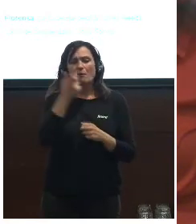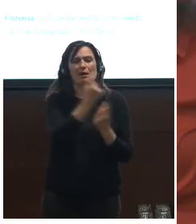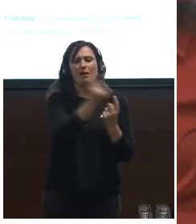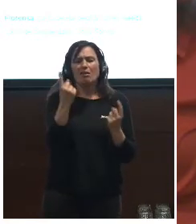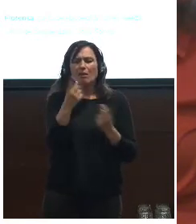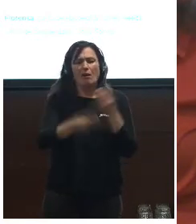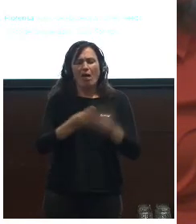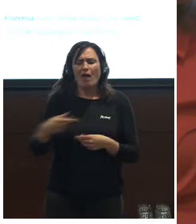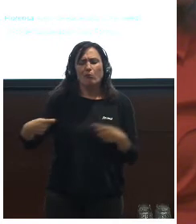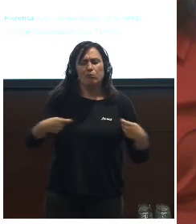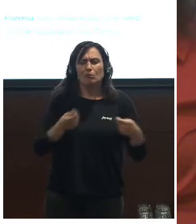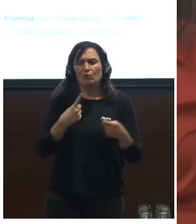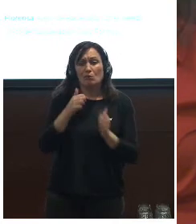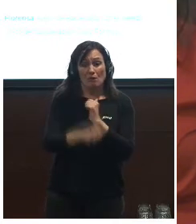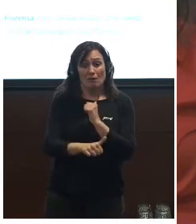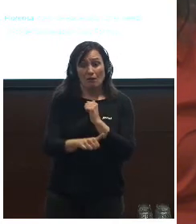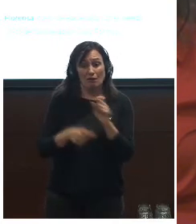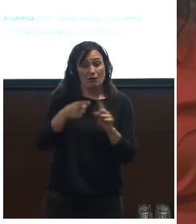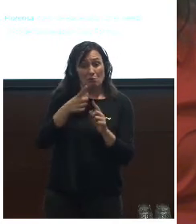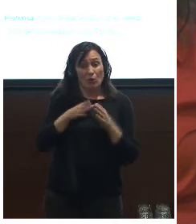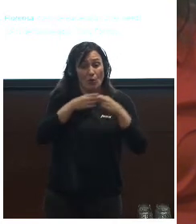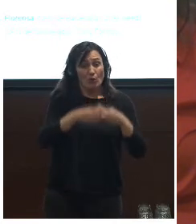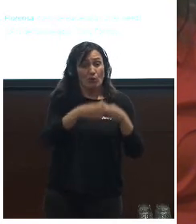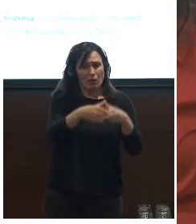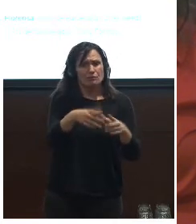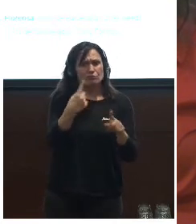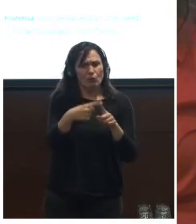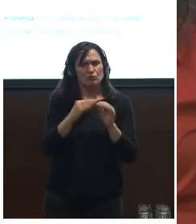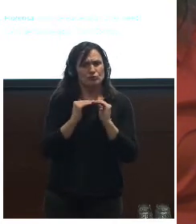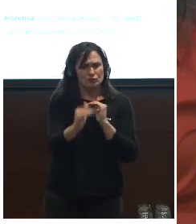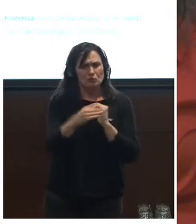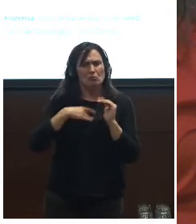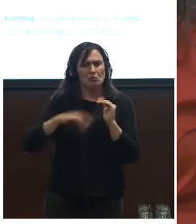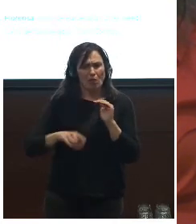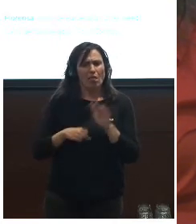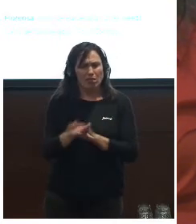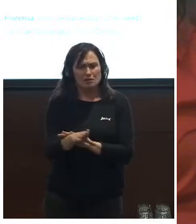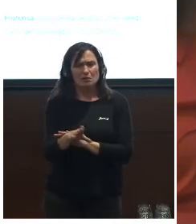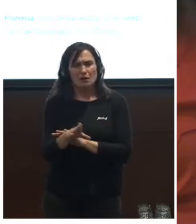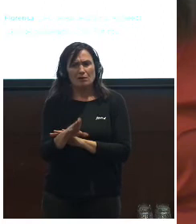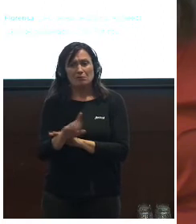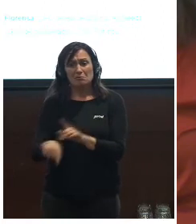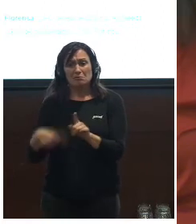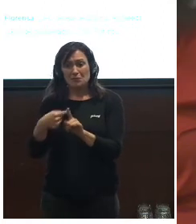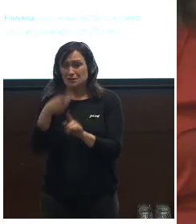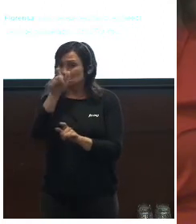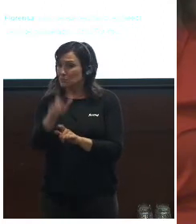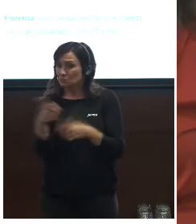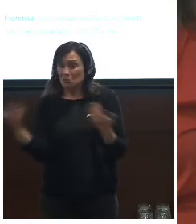para que los cruceros sean un producto sostenible, accesible, y que una